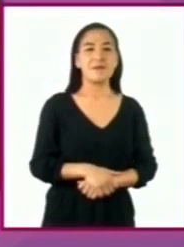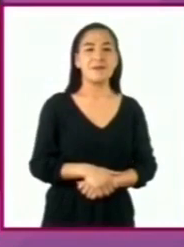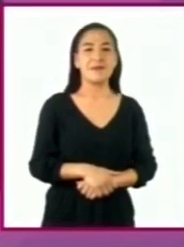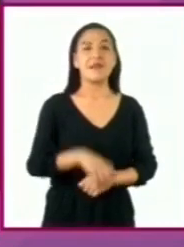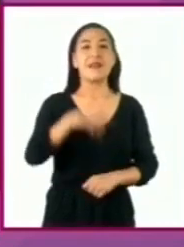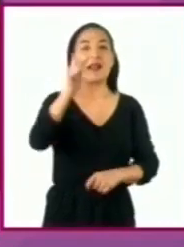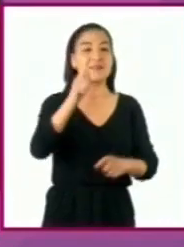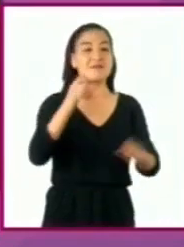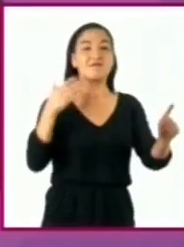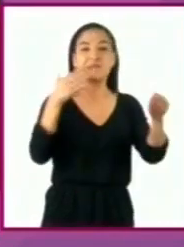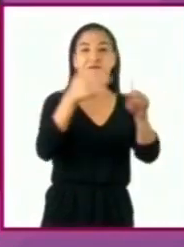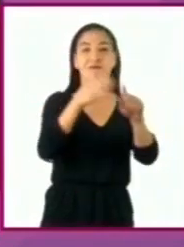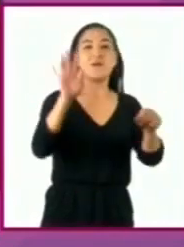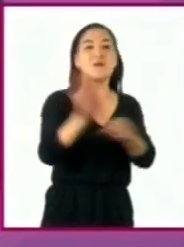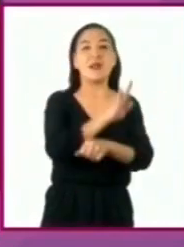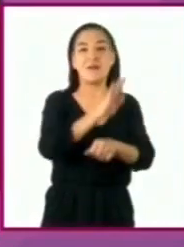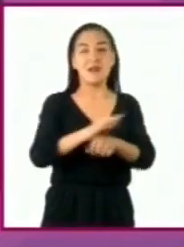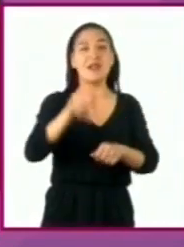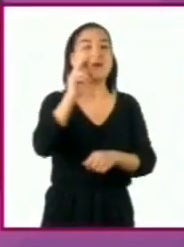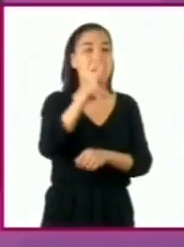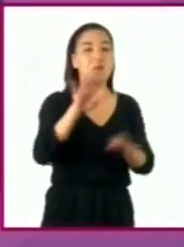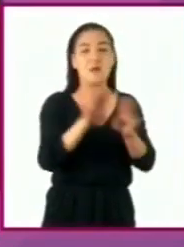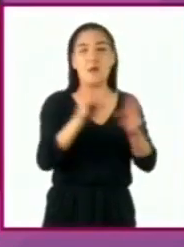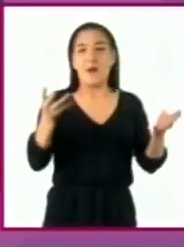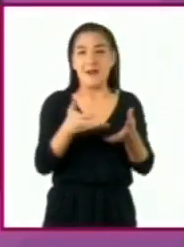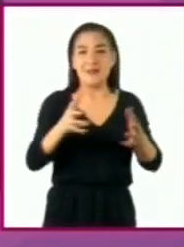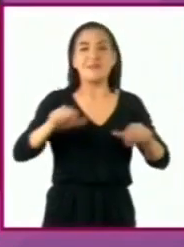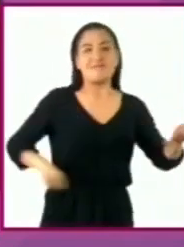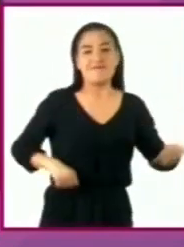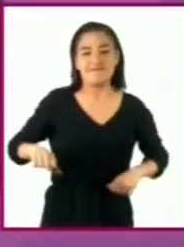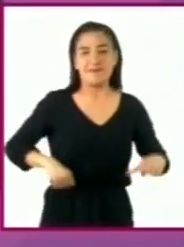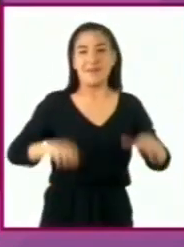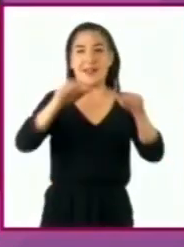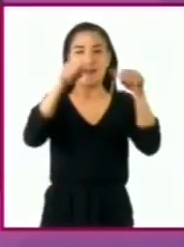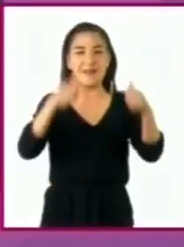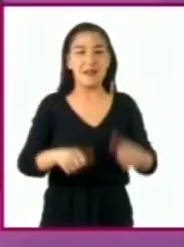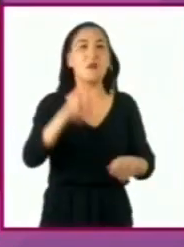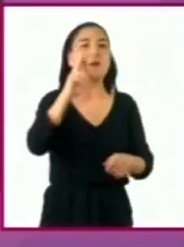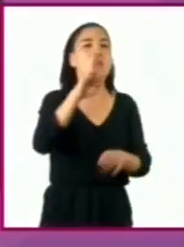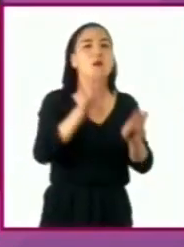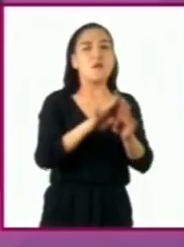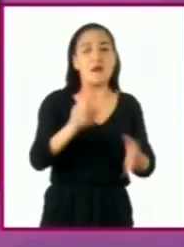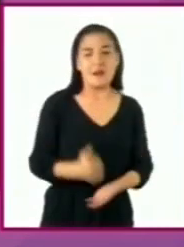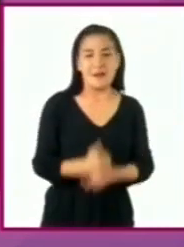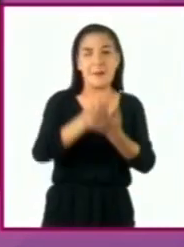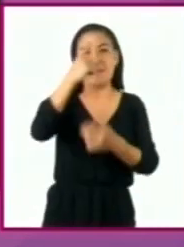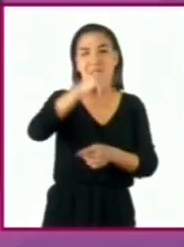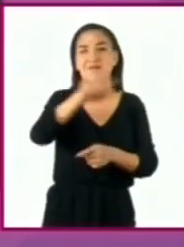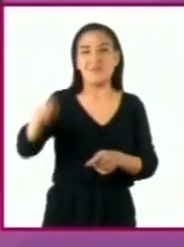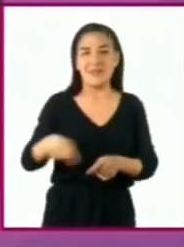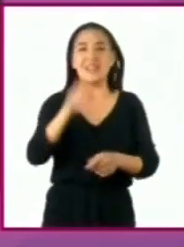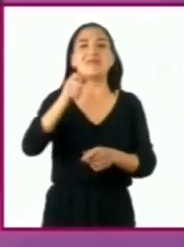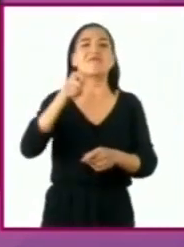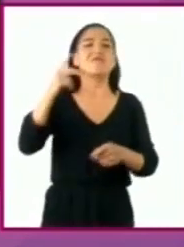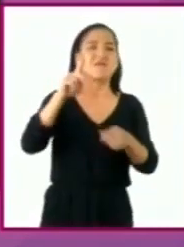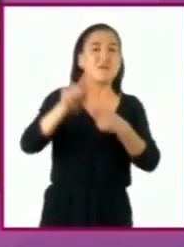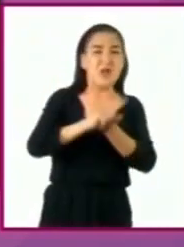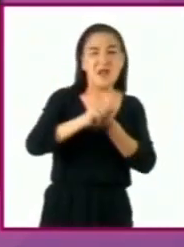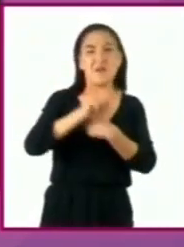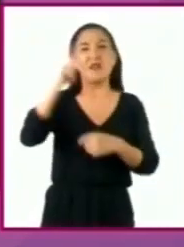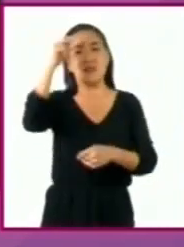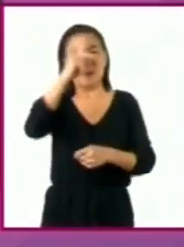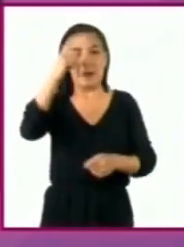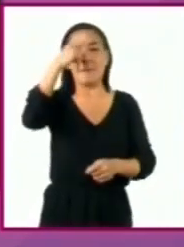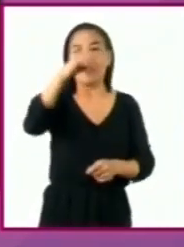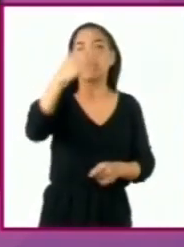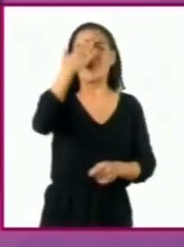Abordar los beneficios que se obtienen al realizar actividades artísticas ayuda a los pacientes a resolver problemas psicológicos y a mejorar